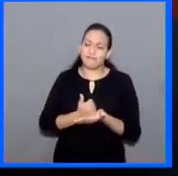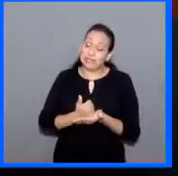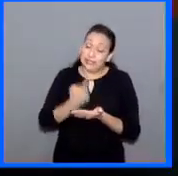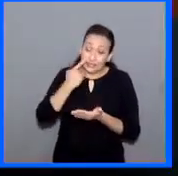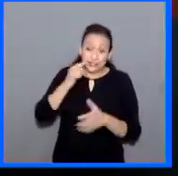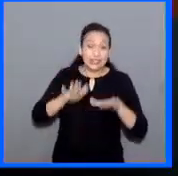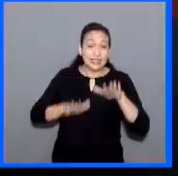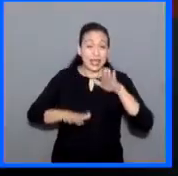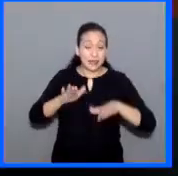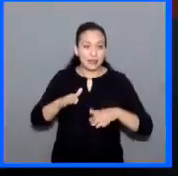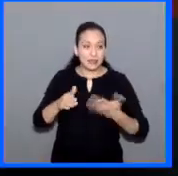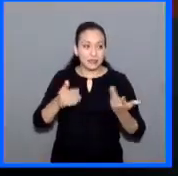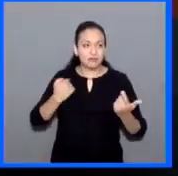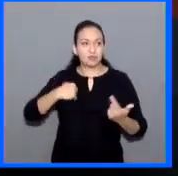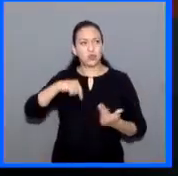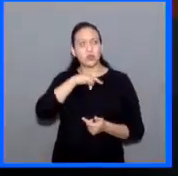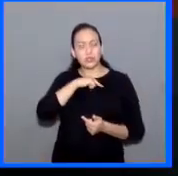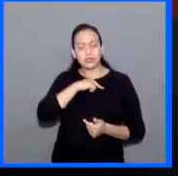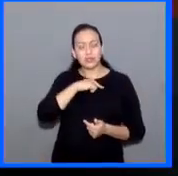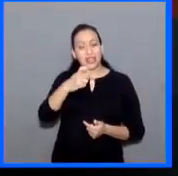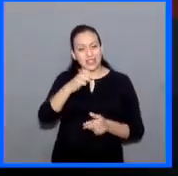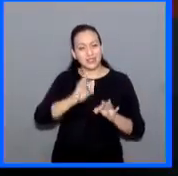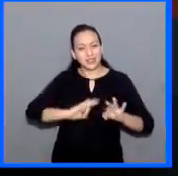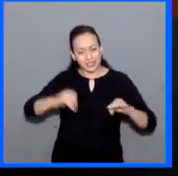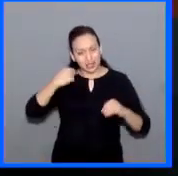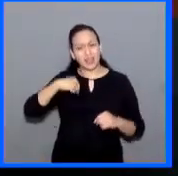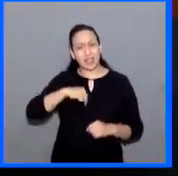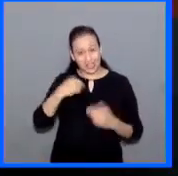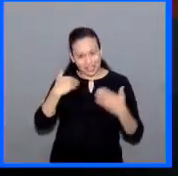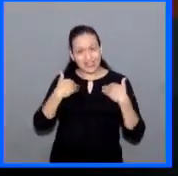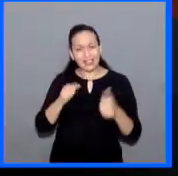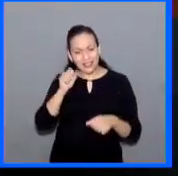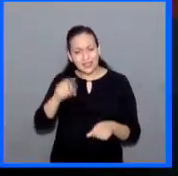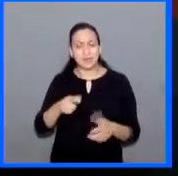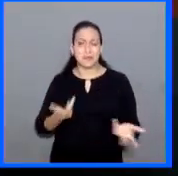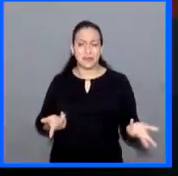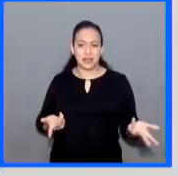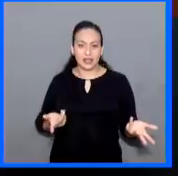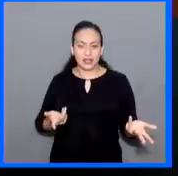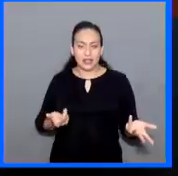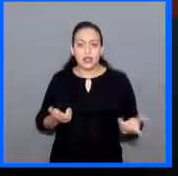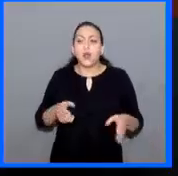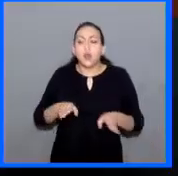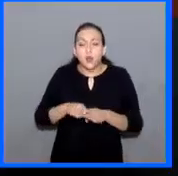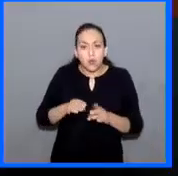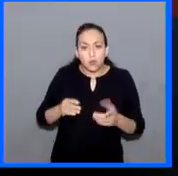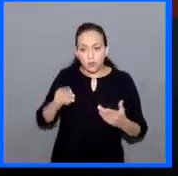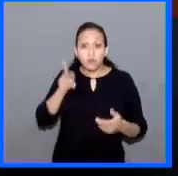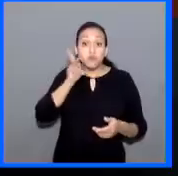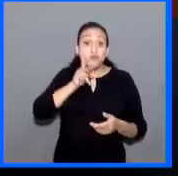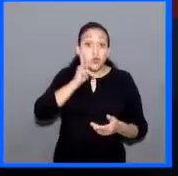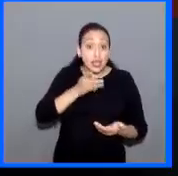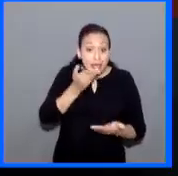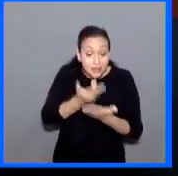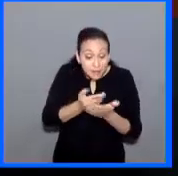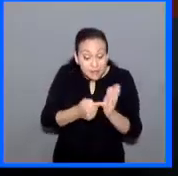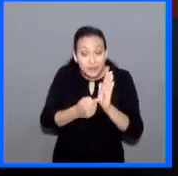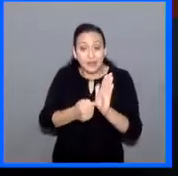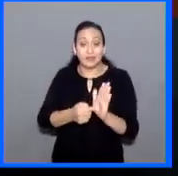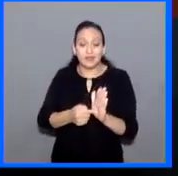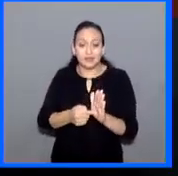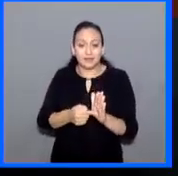nosotros debemos de entender también otras cuestiones que se van a derivar inclusive en la valoración de la prueba. Sin esta